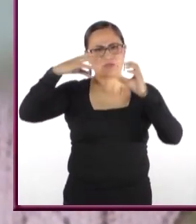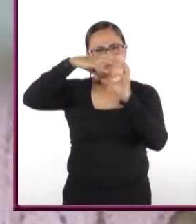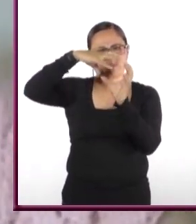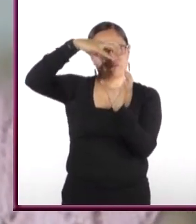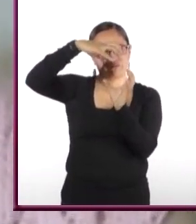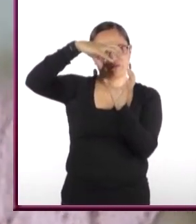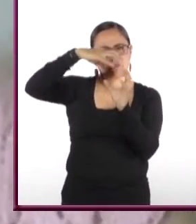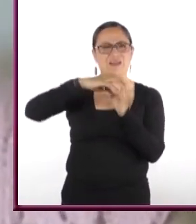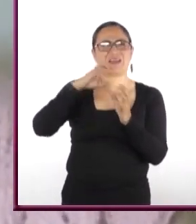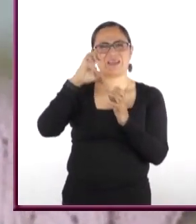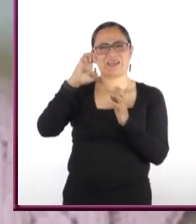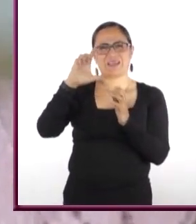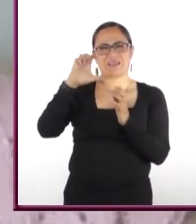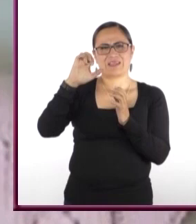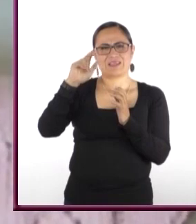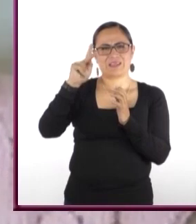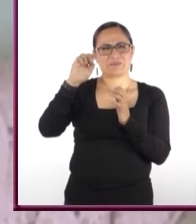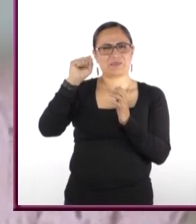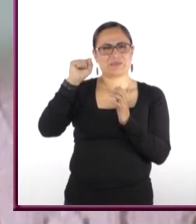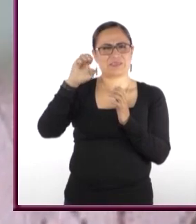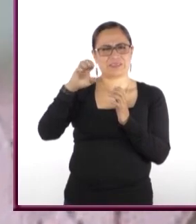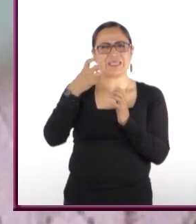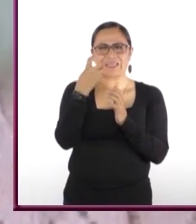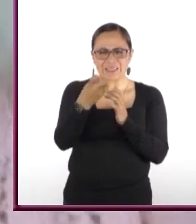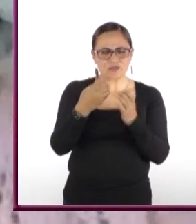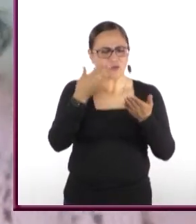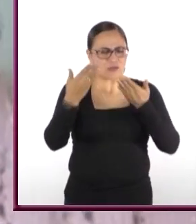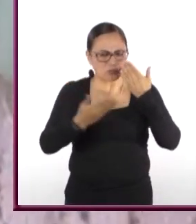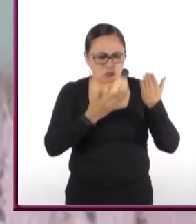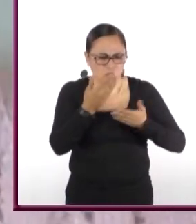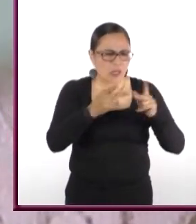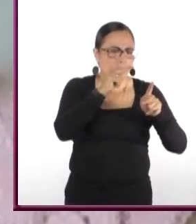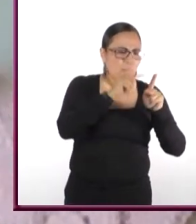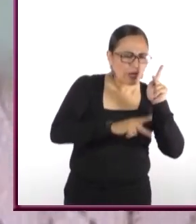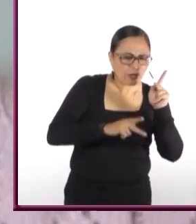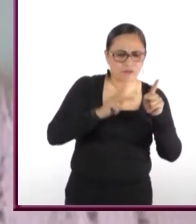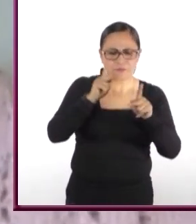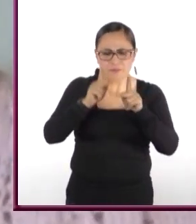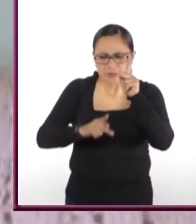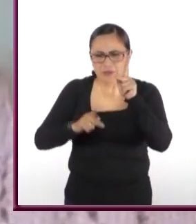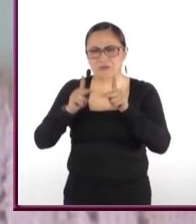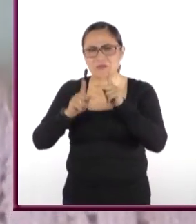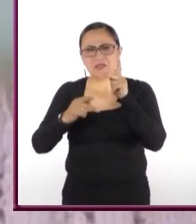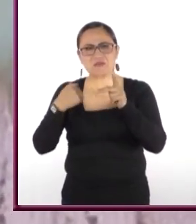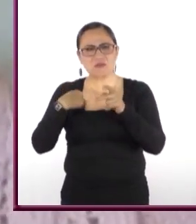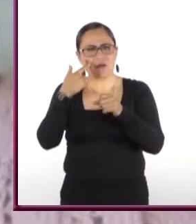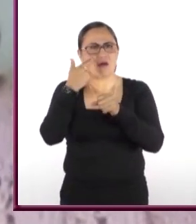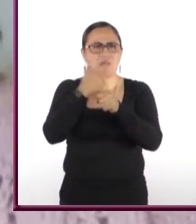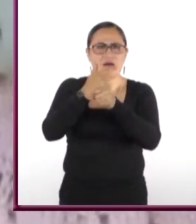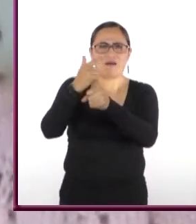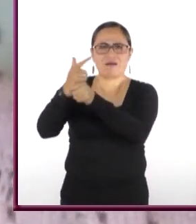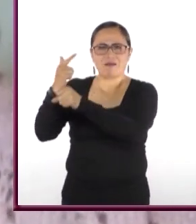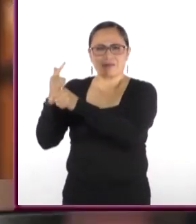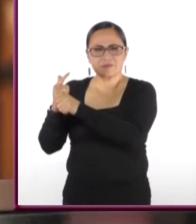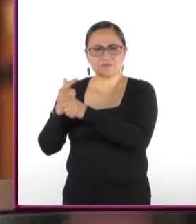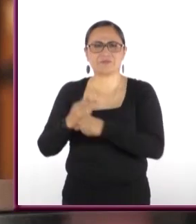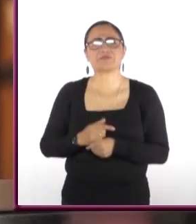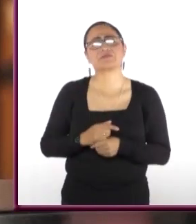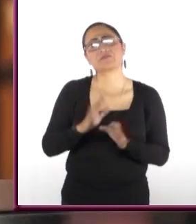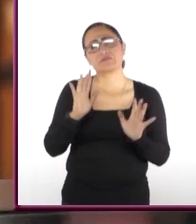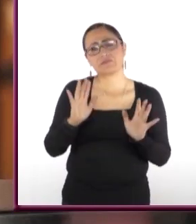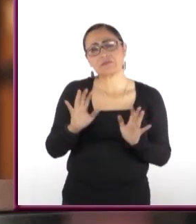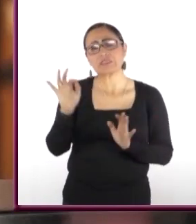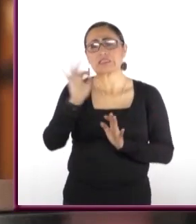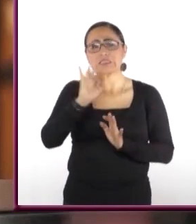es la elipse. Así estudiamos todo, entonces me fascina, ¿no? Descubrir cosas. Y si